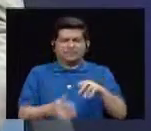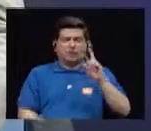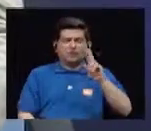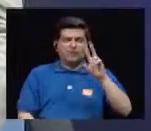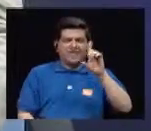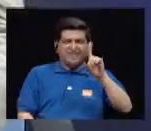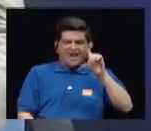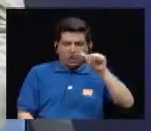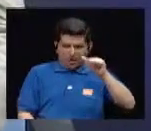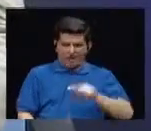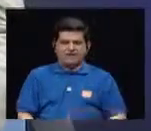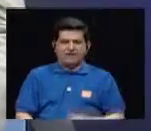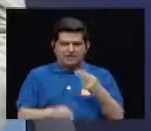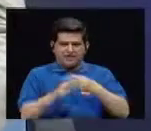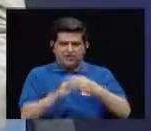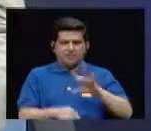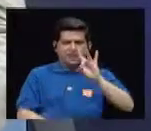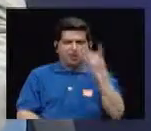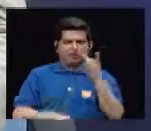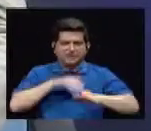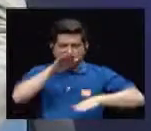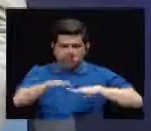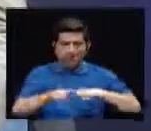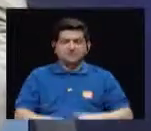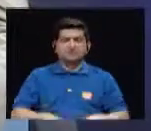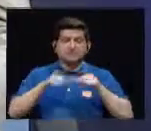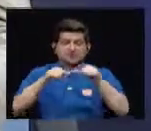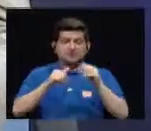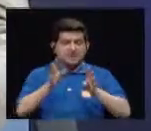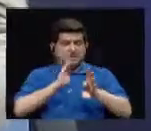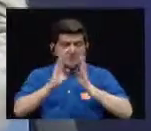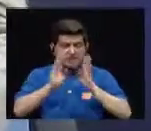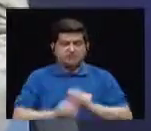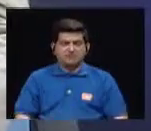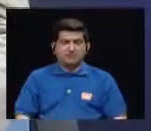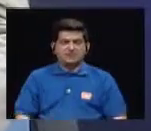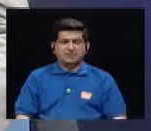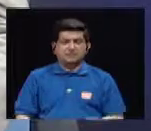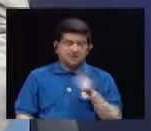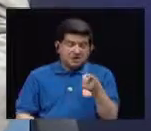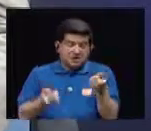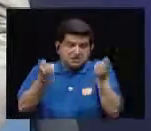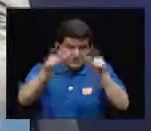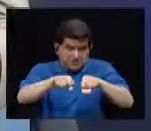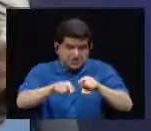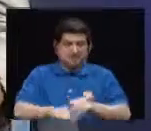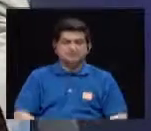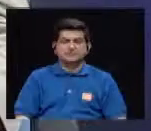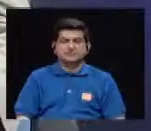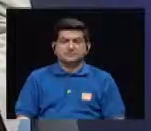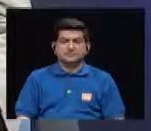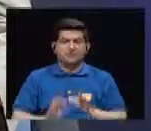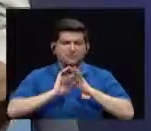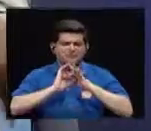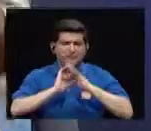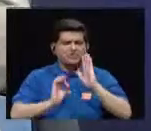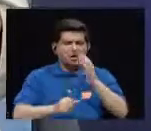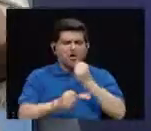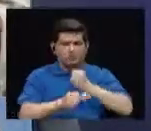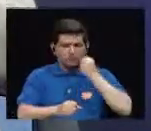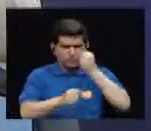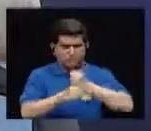de Rubén Darío Arena, se llama El Octavo Paso, y conversamos en el siguiente bloque sobre